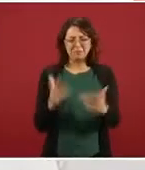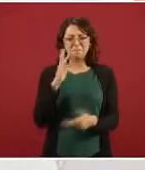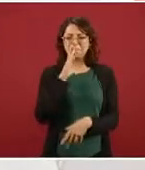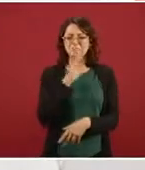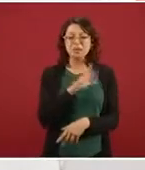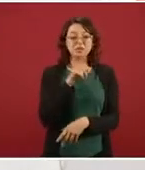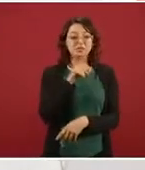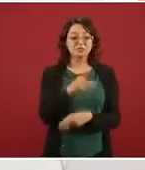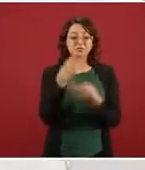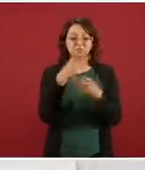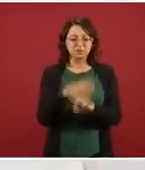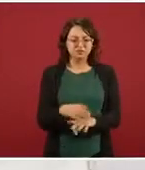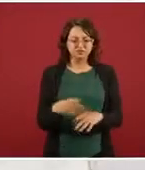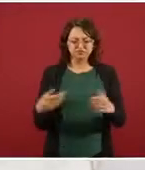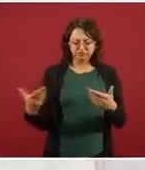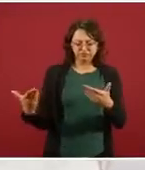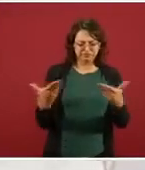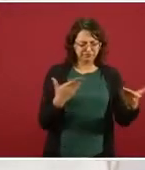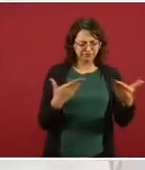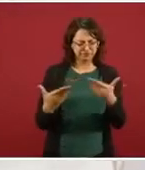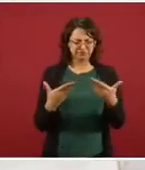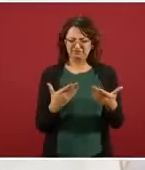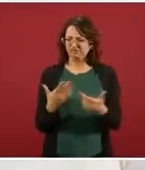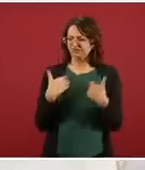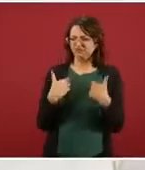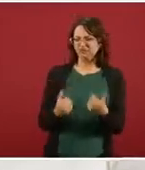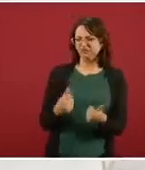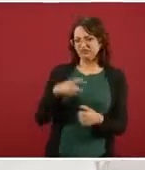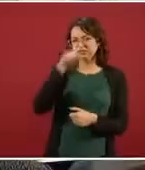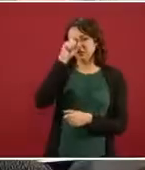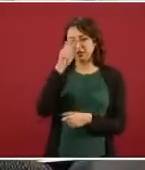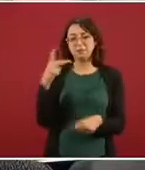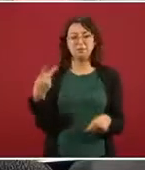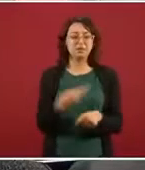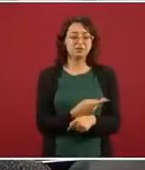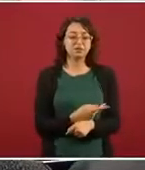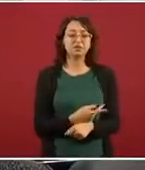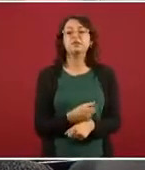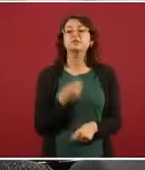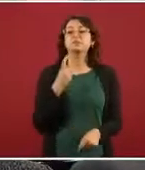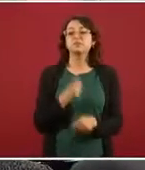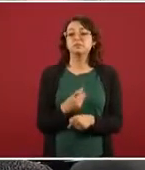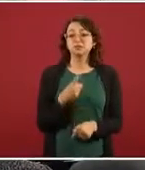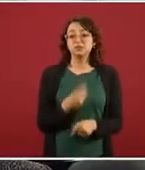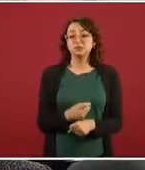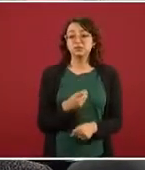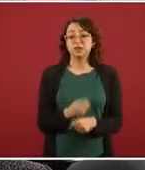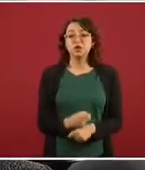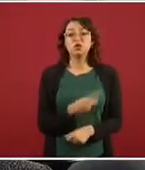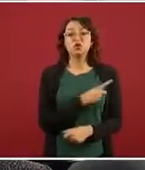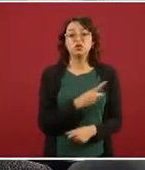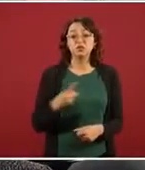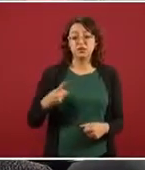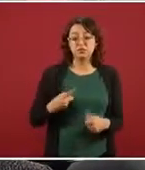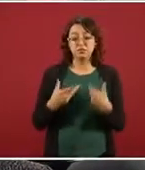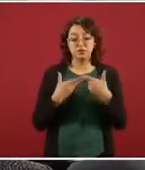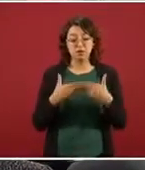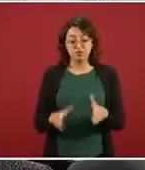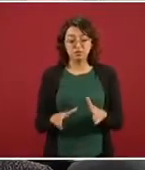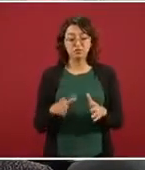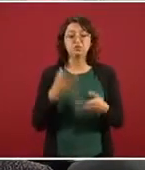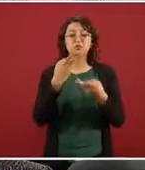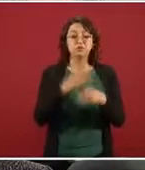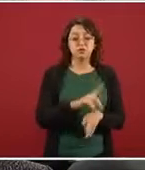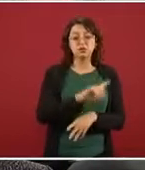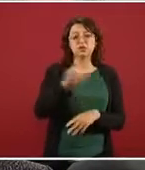corregir también en el futuro esta circunstancia? Primero vamos a aperturar las cuentas y después vamos a entregar las